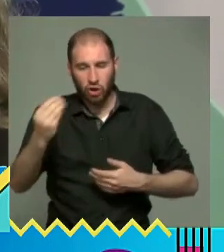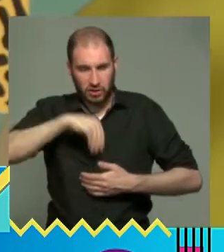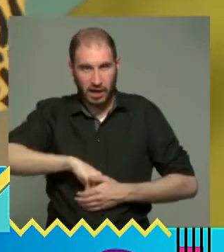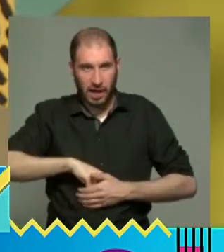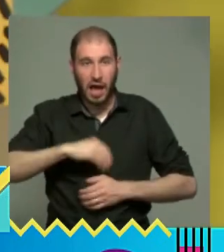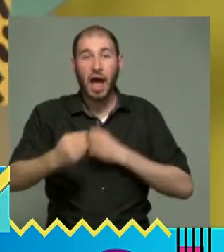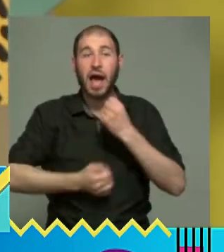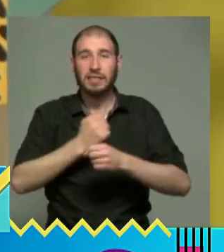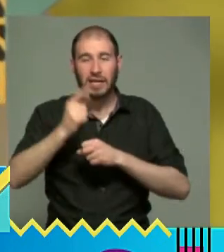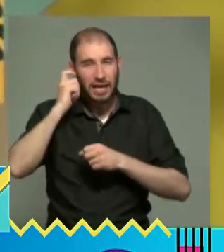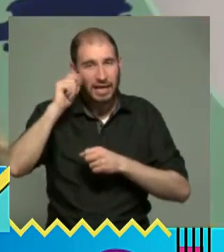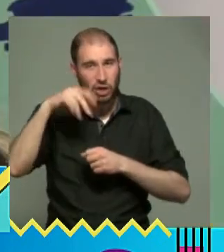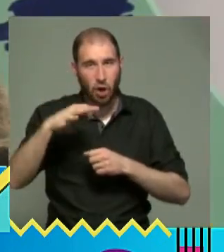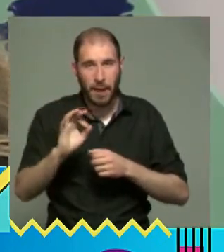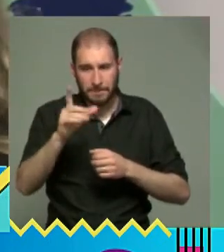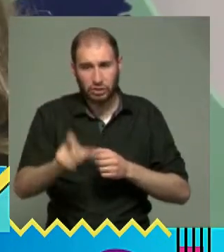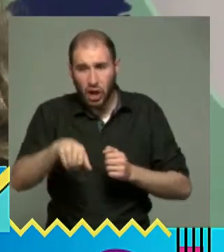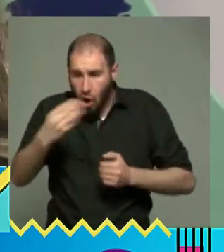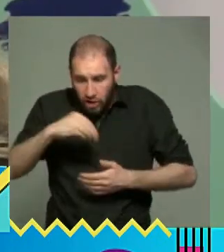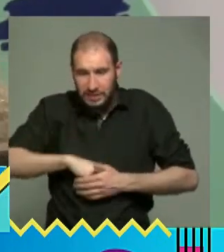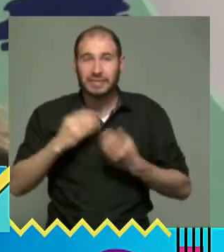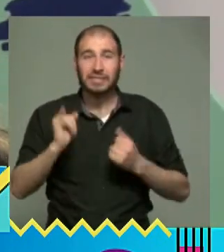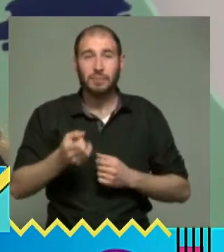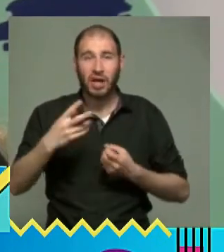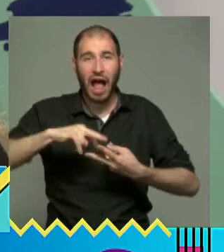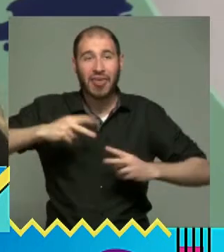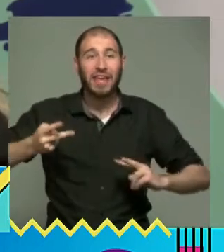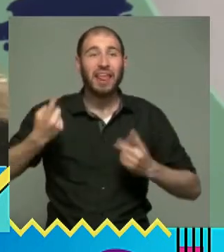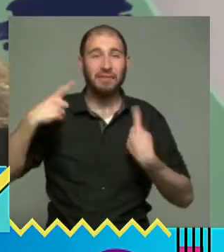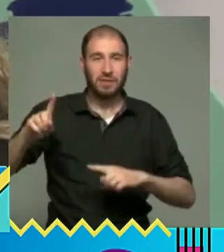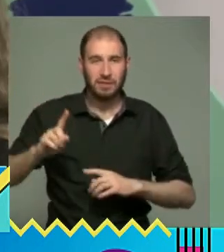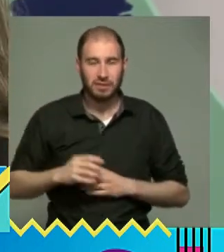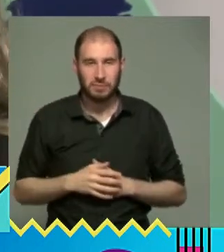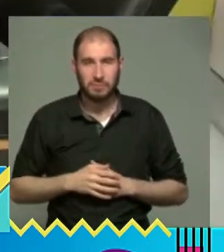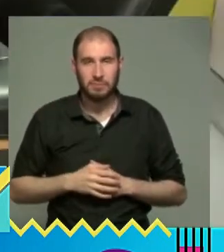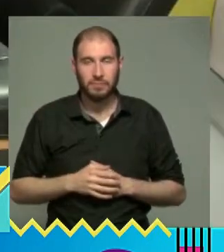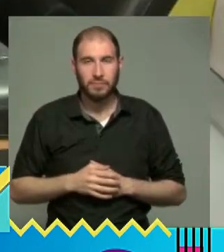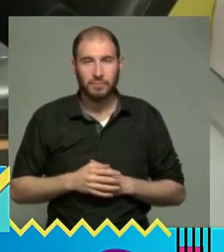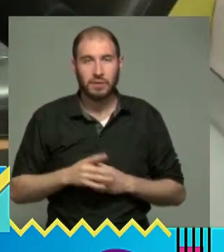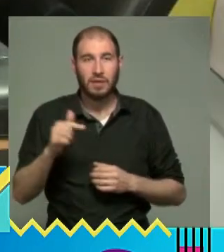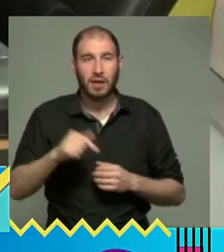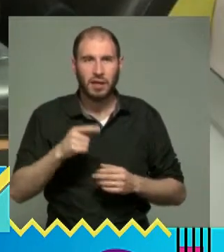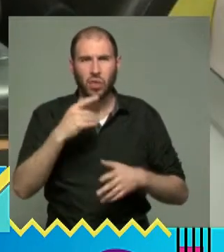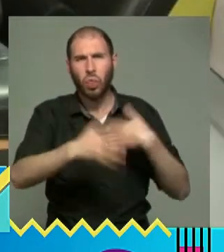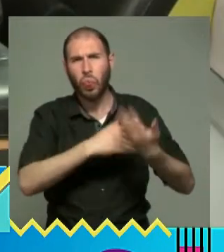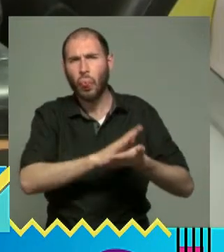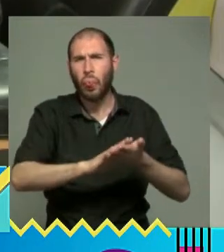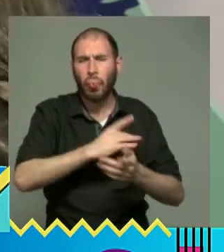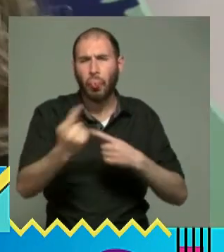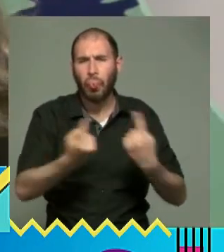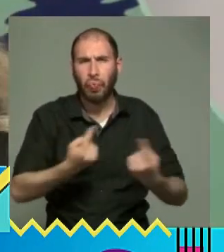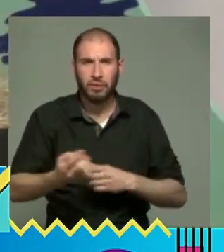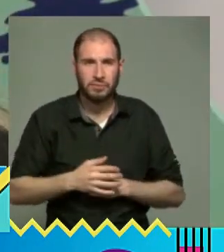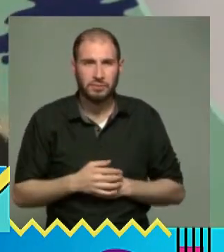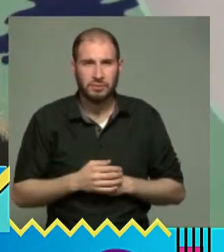que el genoma determinó que es otra persona a través de que es un ADN distinto. Entonces nos estamos volviendo locos con argumentos por acá y por allá y